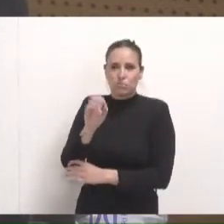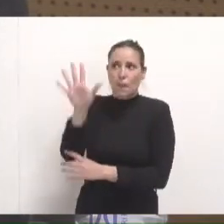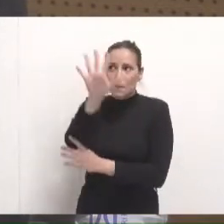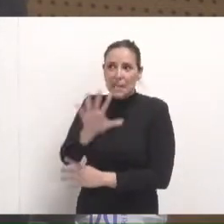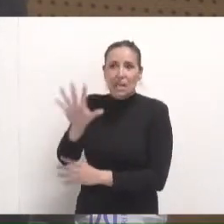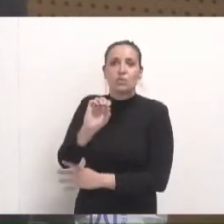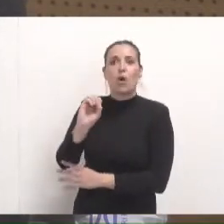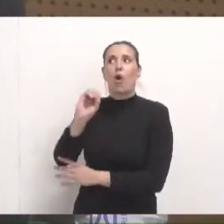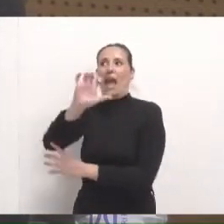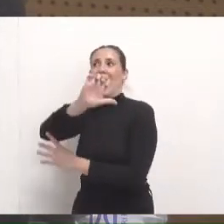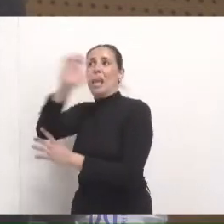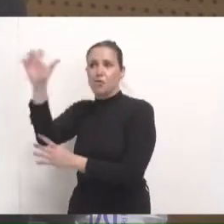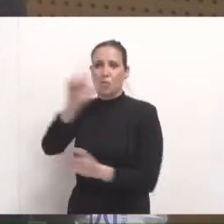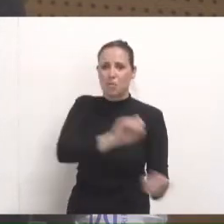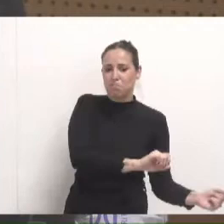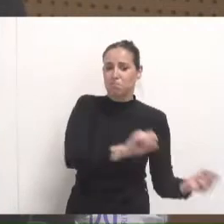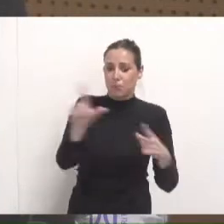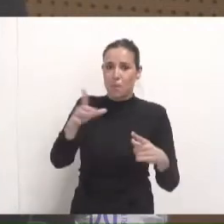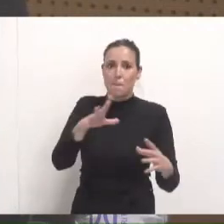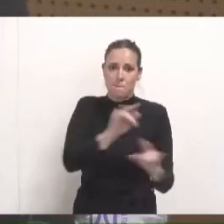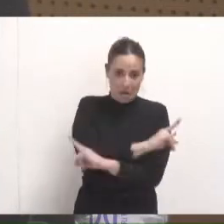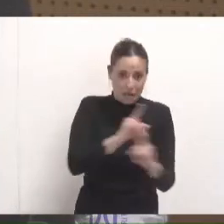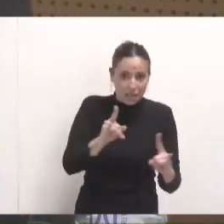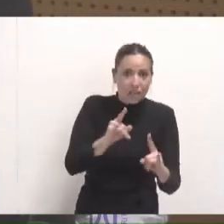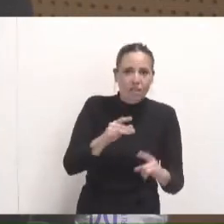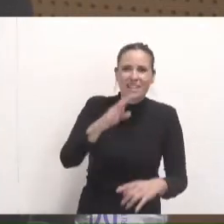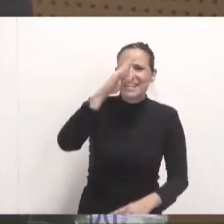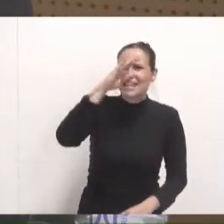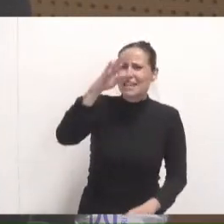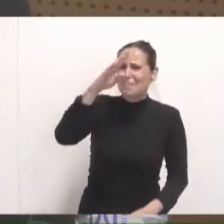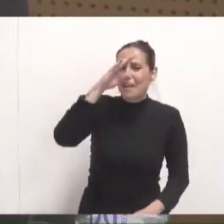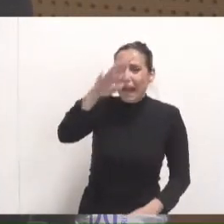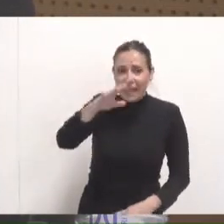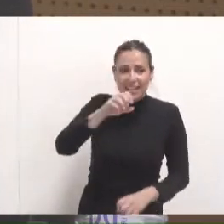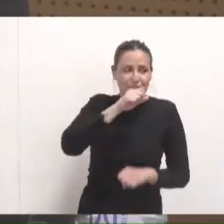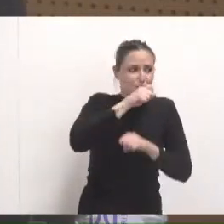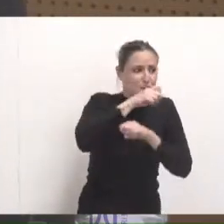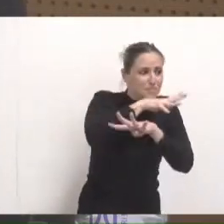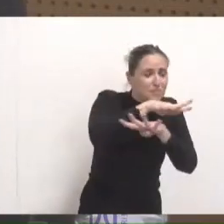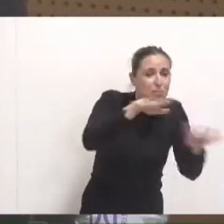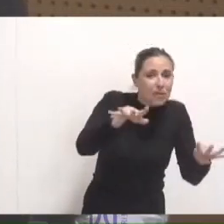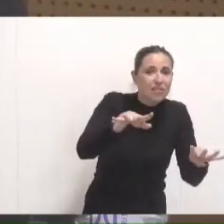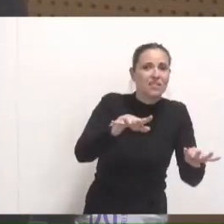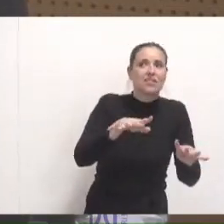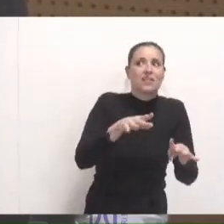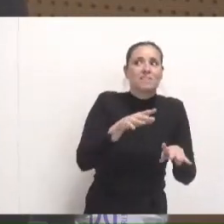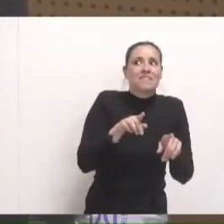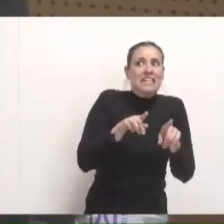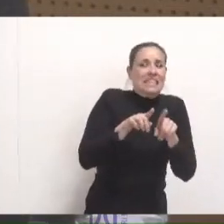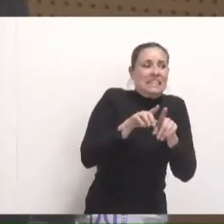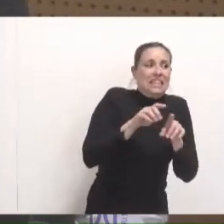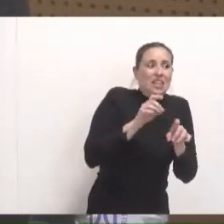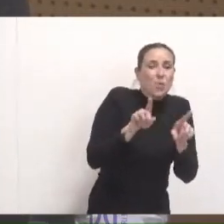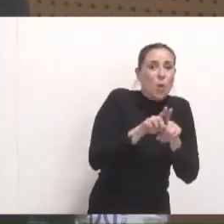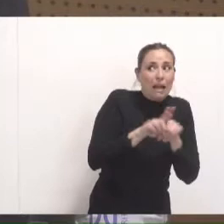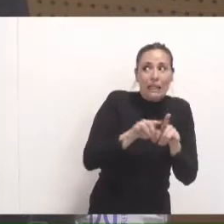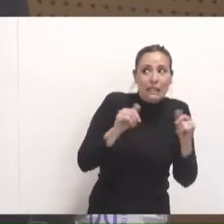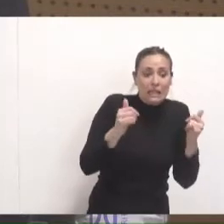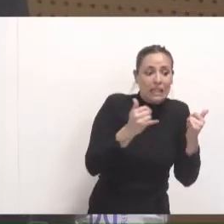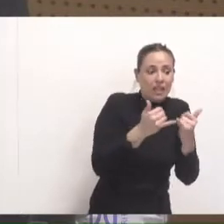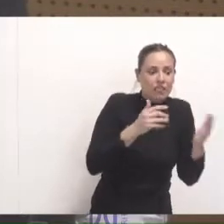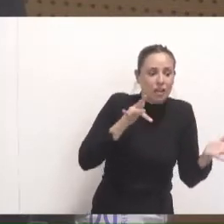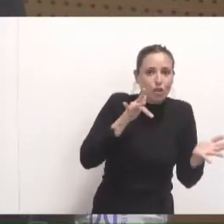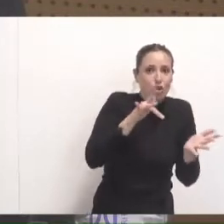queremos ni pensar en lo que pudiera suceder si se extendiera, aunque solo fuera el rumor, de que desde Tenerife se está extendiendo